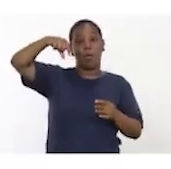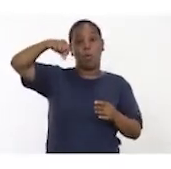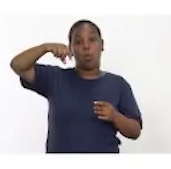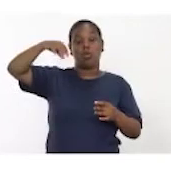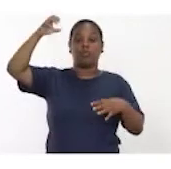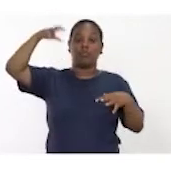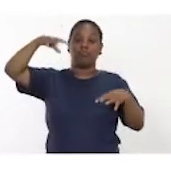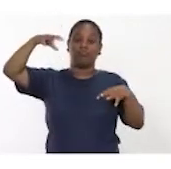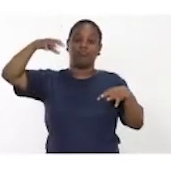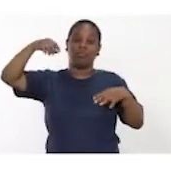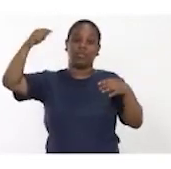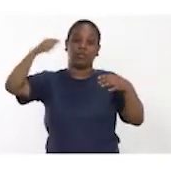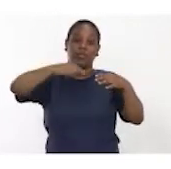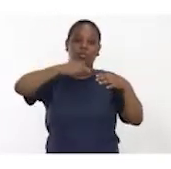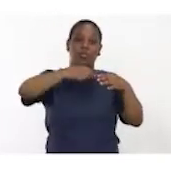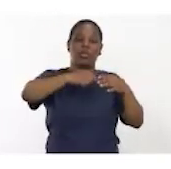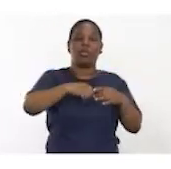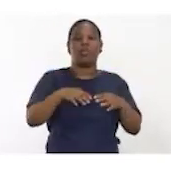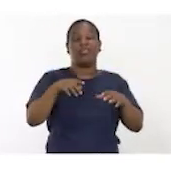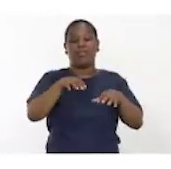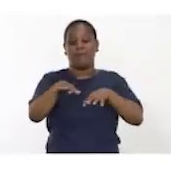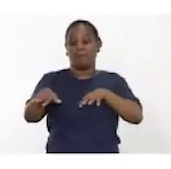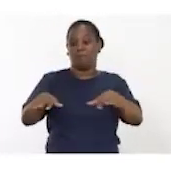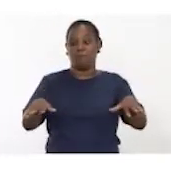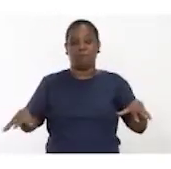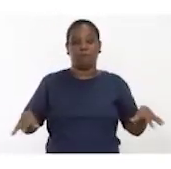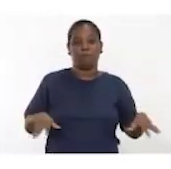en la atmósfera y se va a